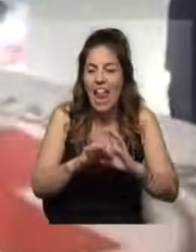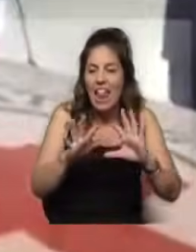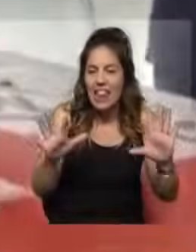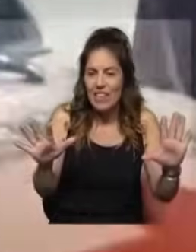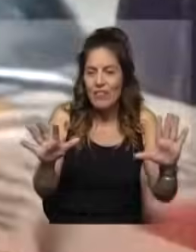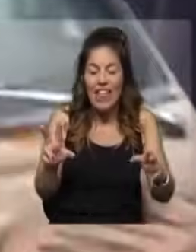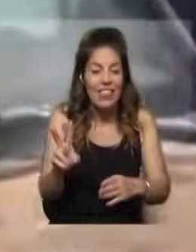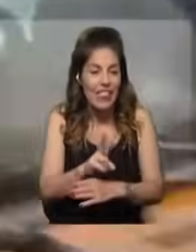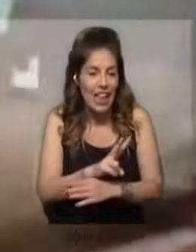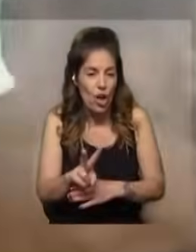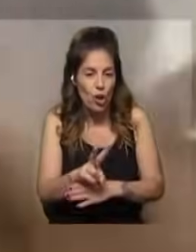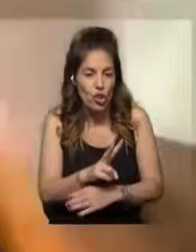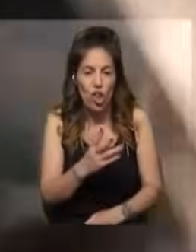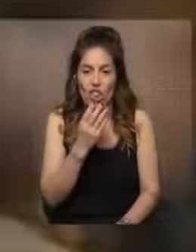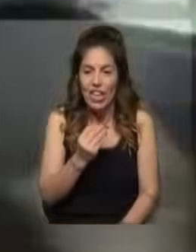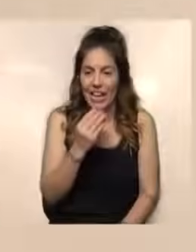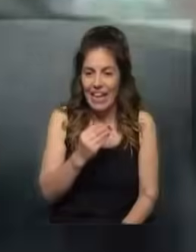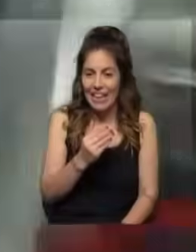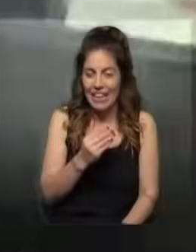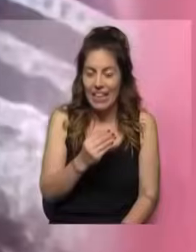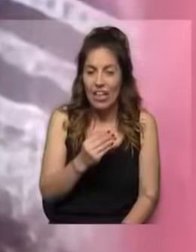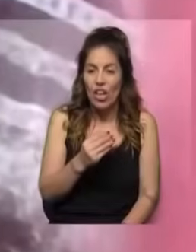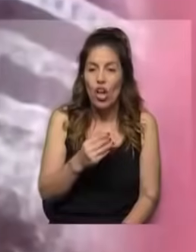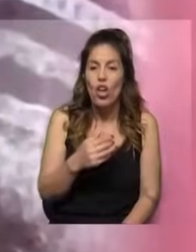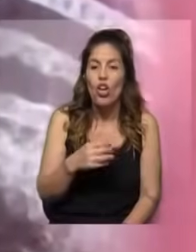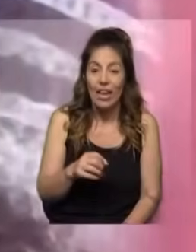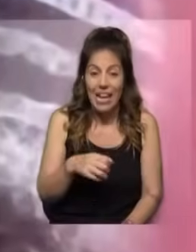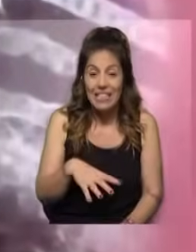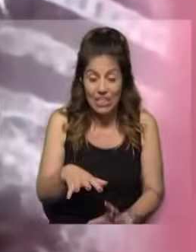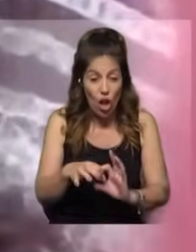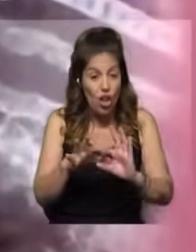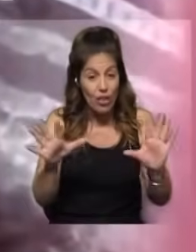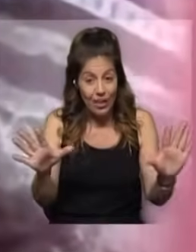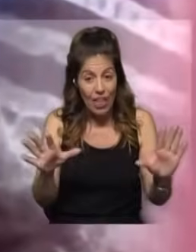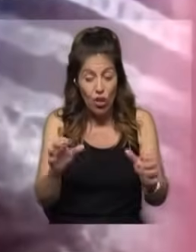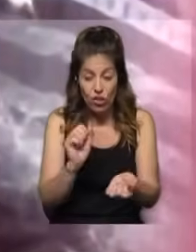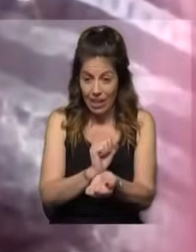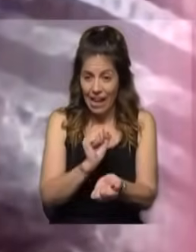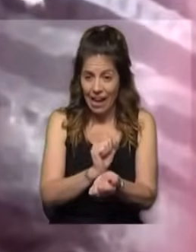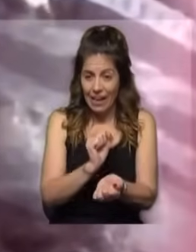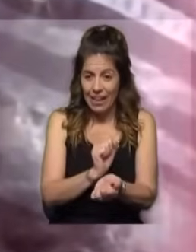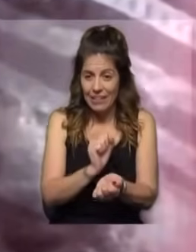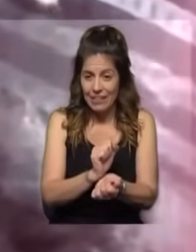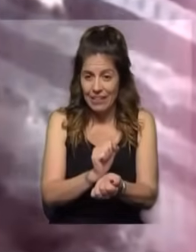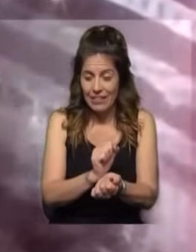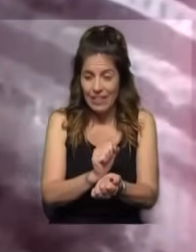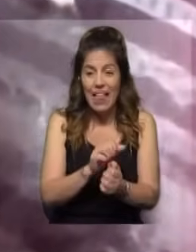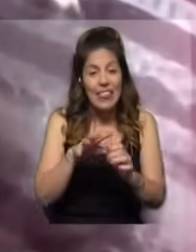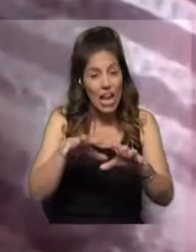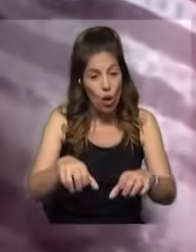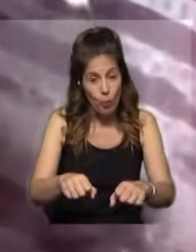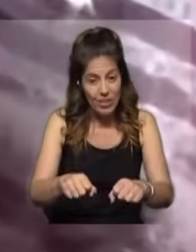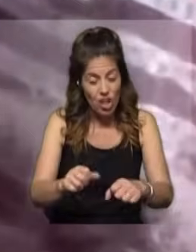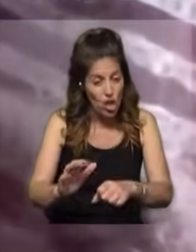del control de Israel los que han sido liberados de las cárceles de la ocupación y